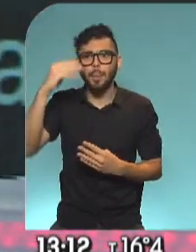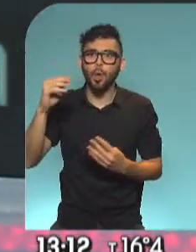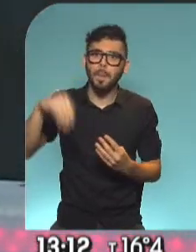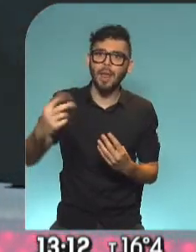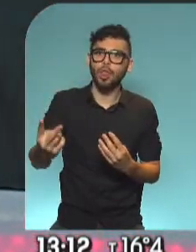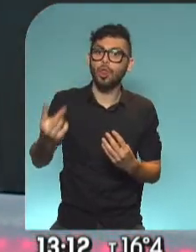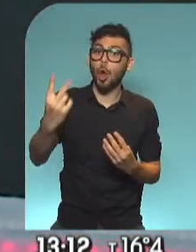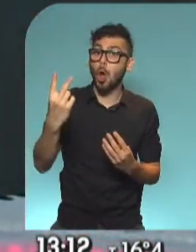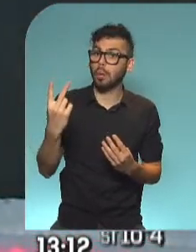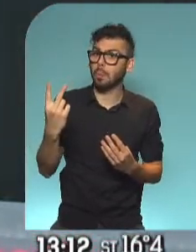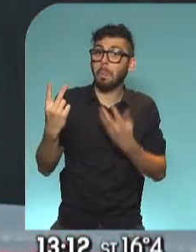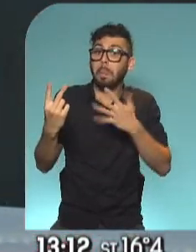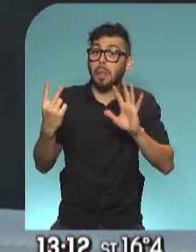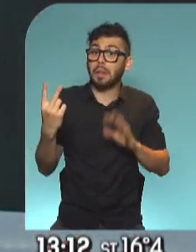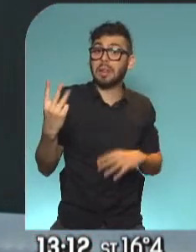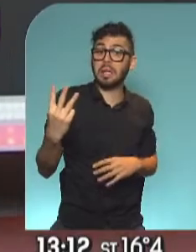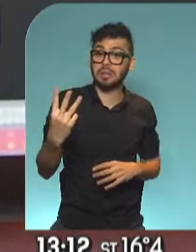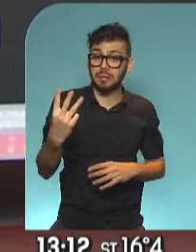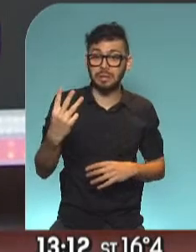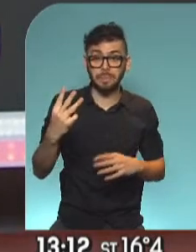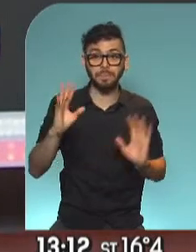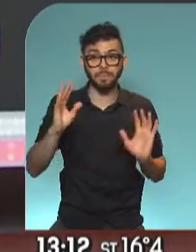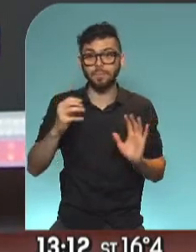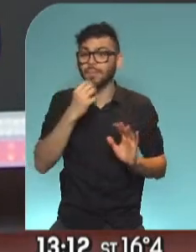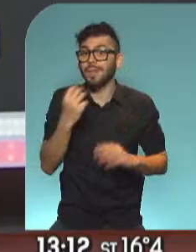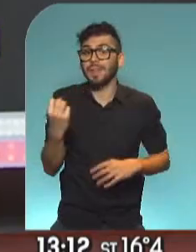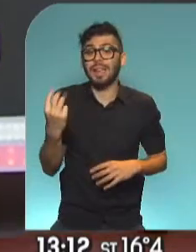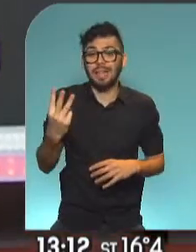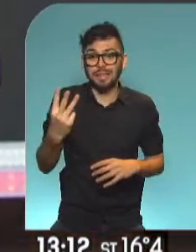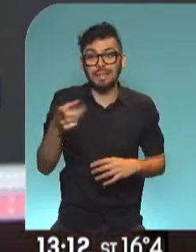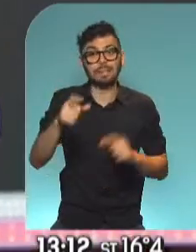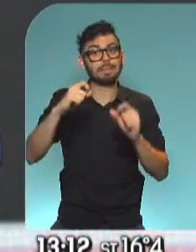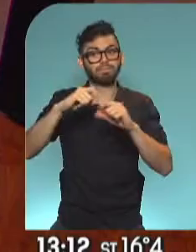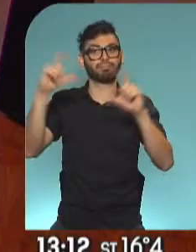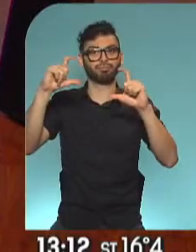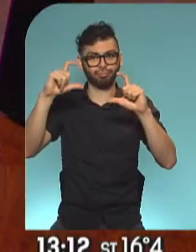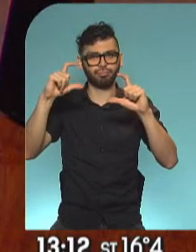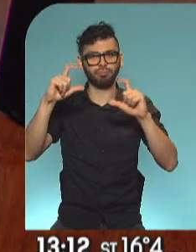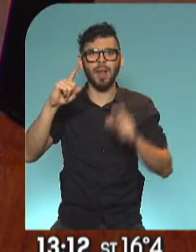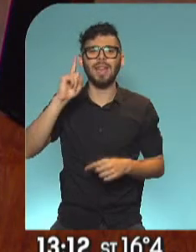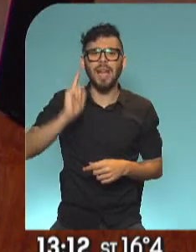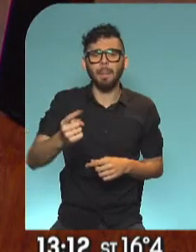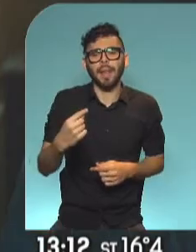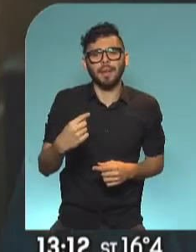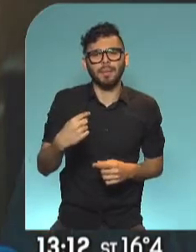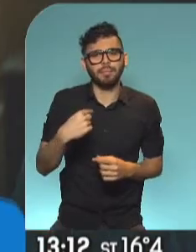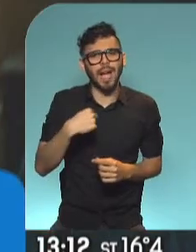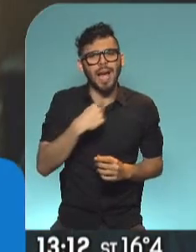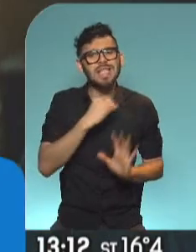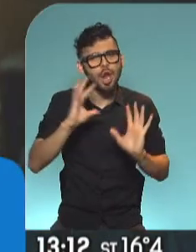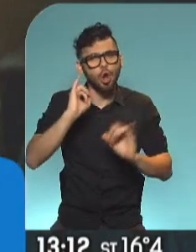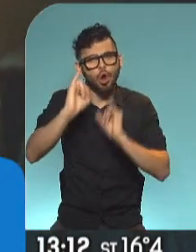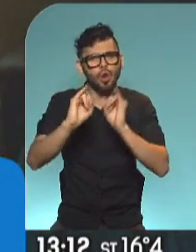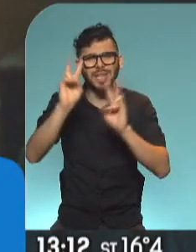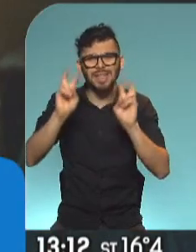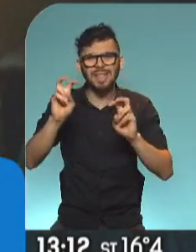nominar 3. En el caso de avanzar con la nominación de un tercero, bueno, ya sería algo llamativo. También me gustaría resaltar una cuestión de